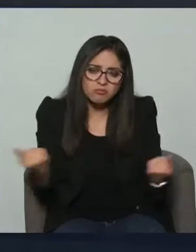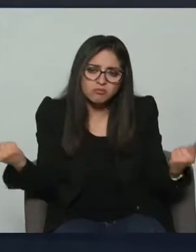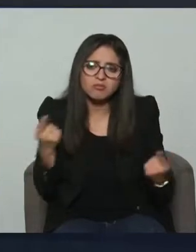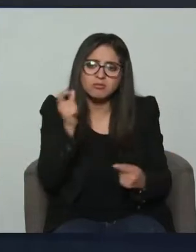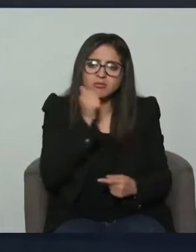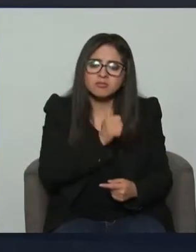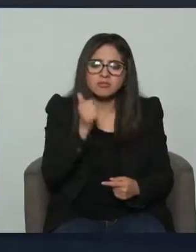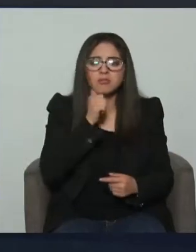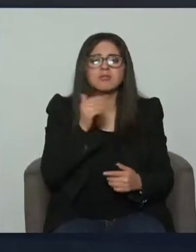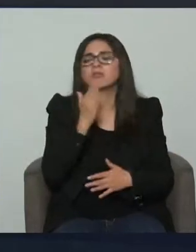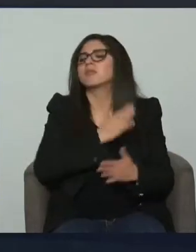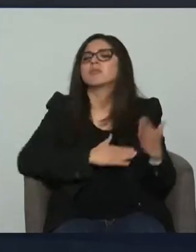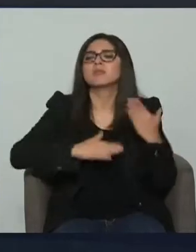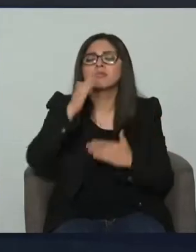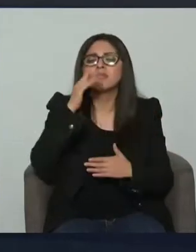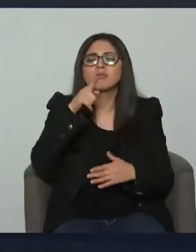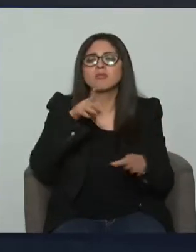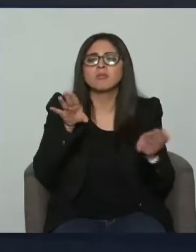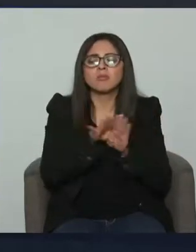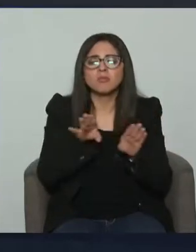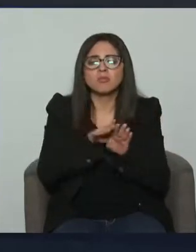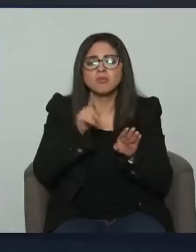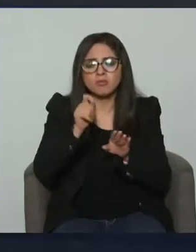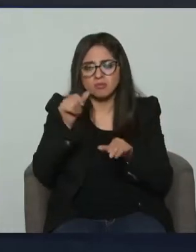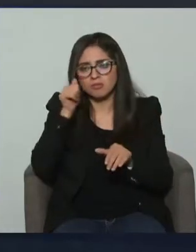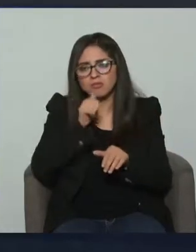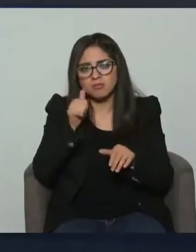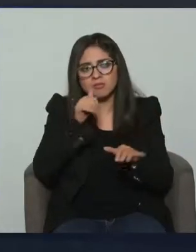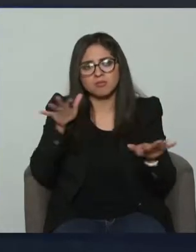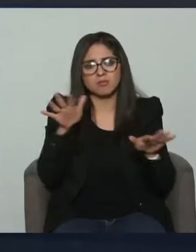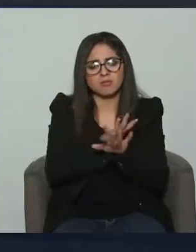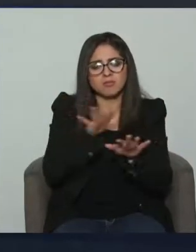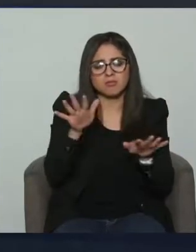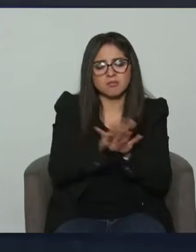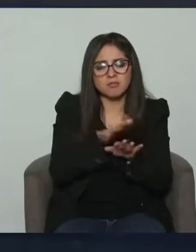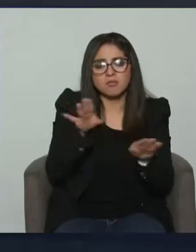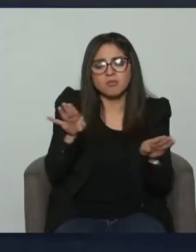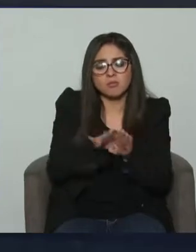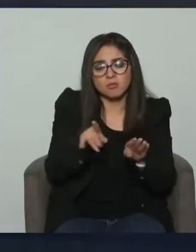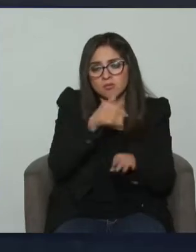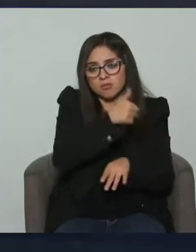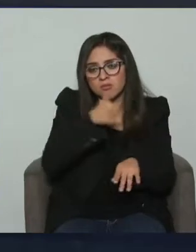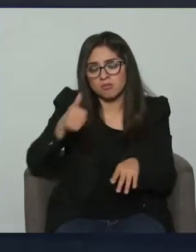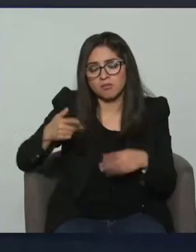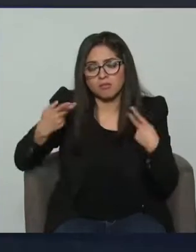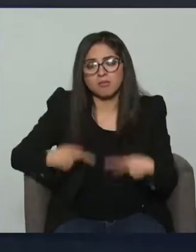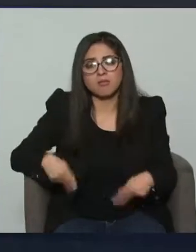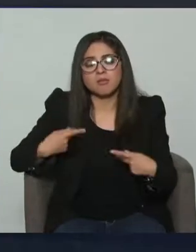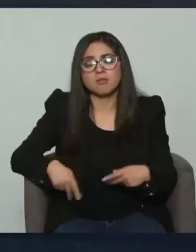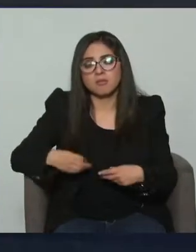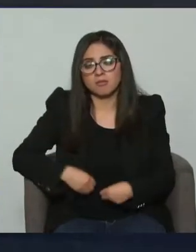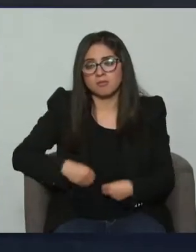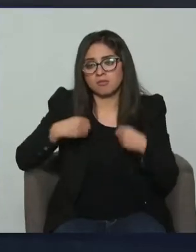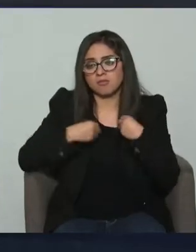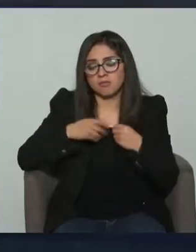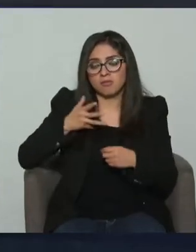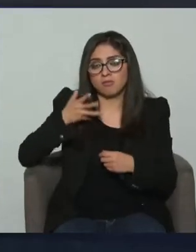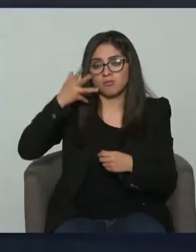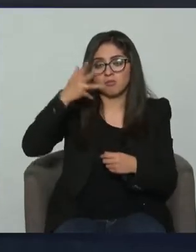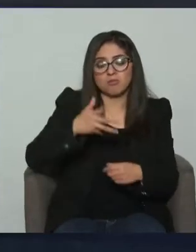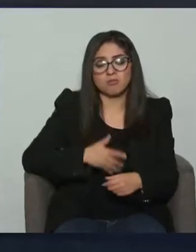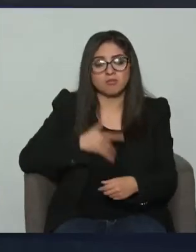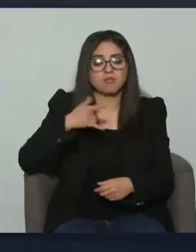reflejada en la pornografía infantil, somos, pues de verdad lo digo con lamento, lo lamento al decirlo, me causa vergüenza